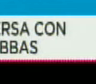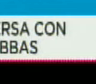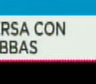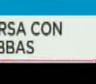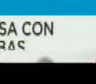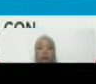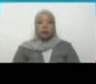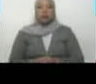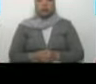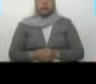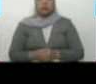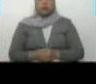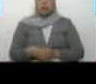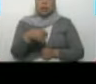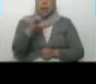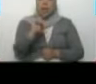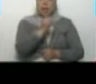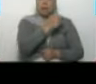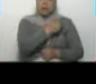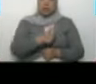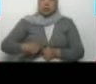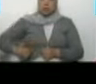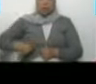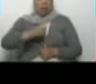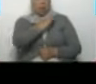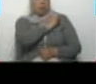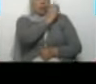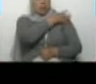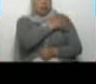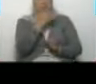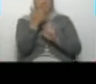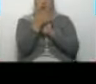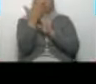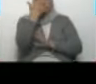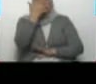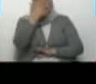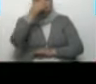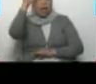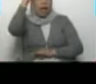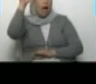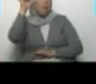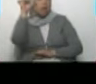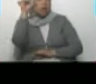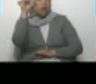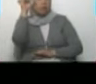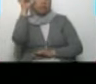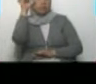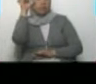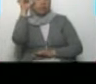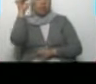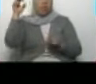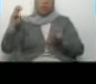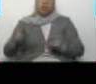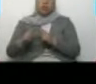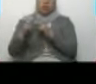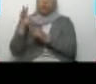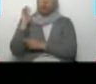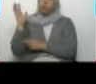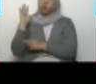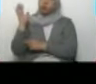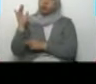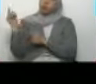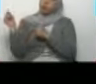de los acontecimientos en la franja de Gaza, en Cisjordania, y yo le